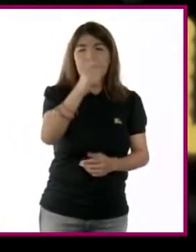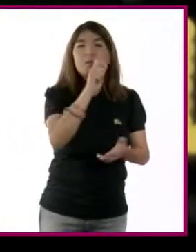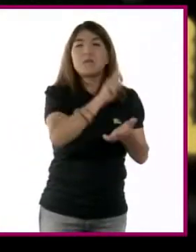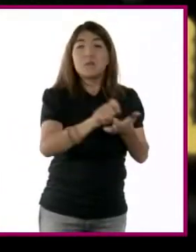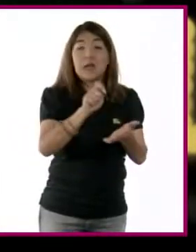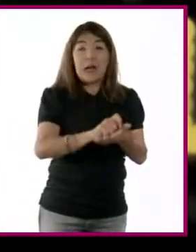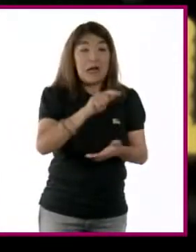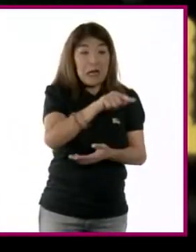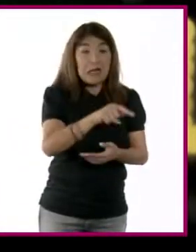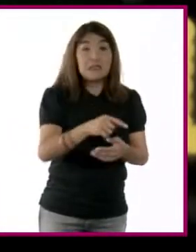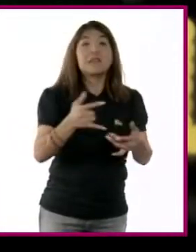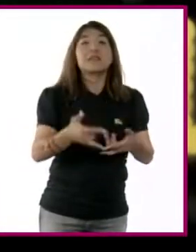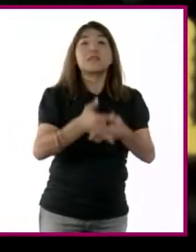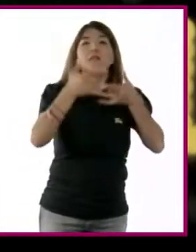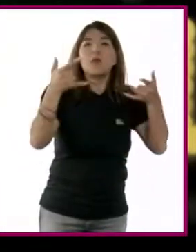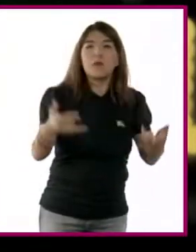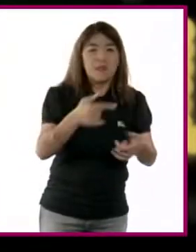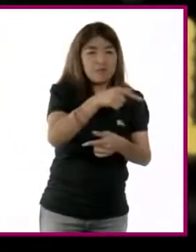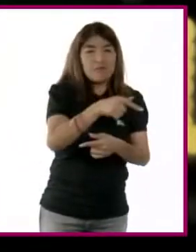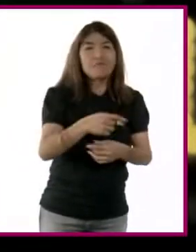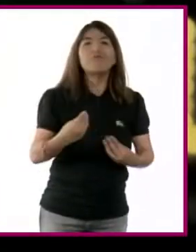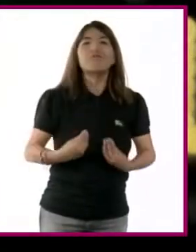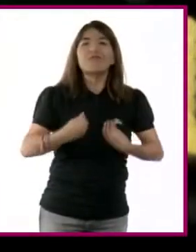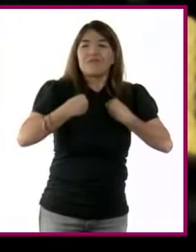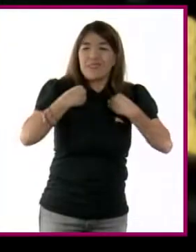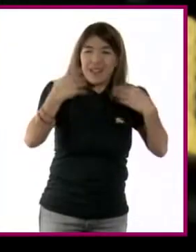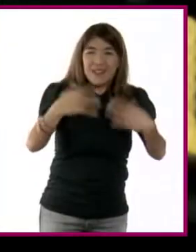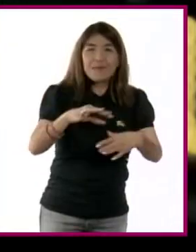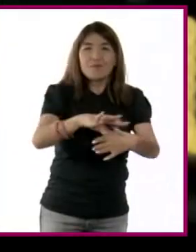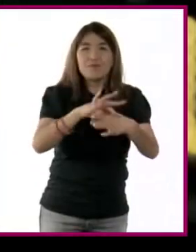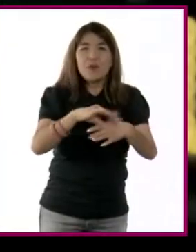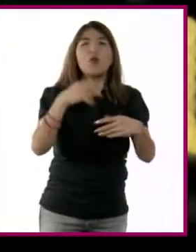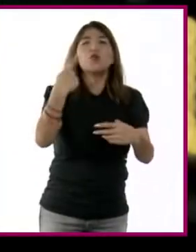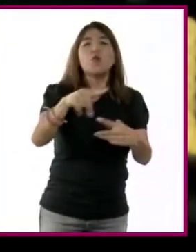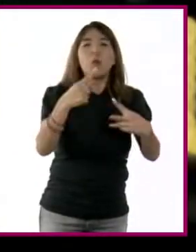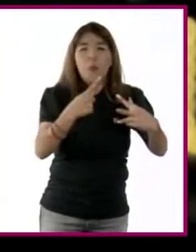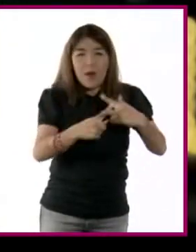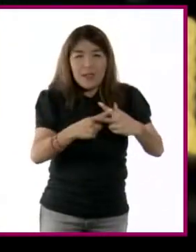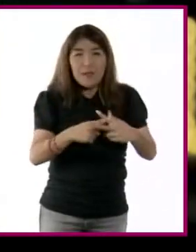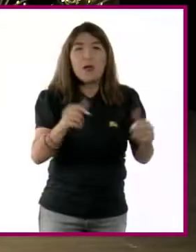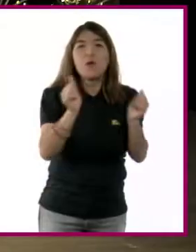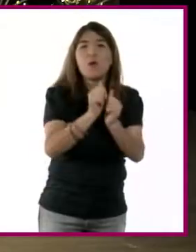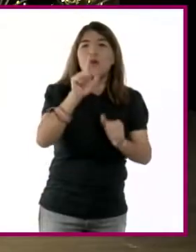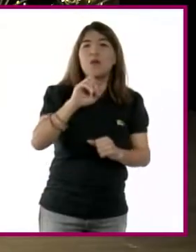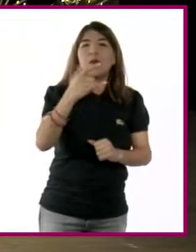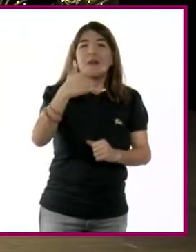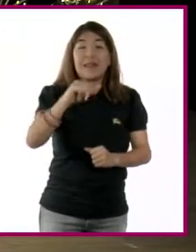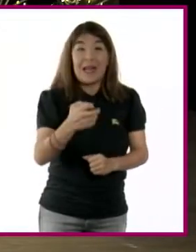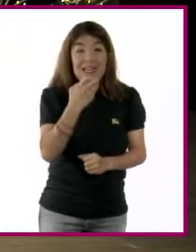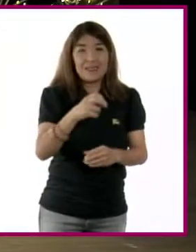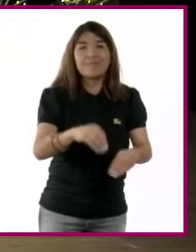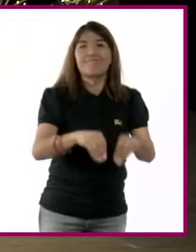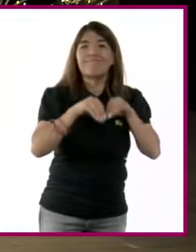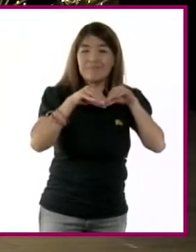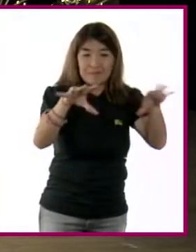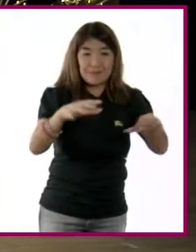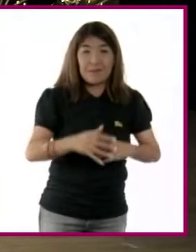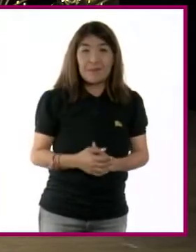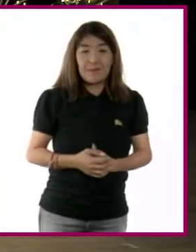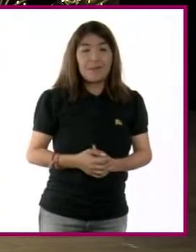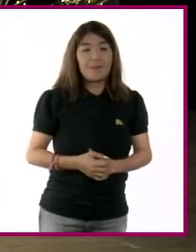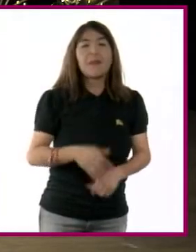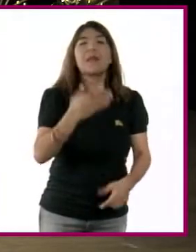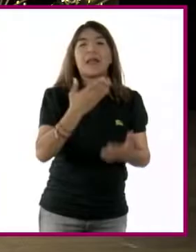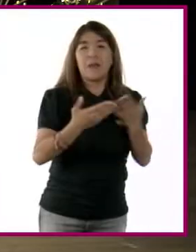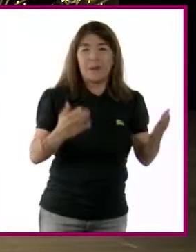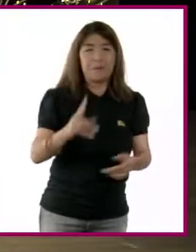importante dentro de la historia de la lógica y las matemáticas. De ahí la importancia de su labor de difusión. Para saber más, vamos